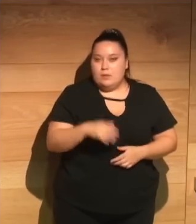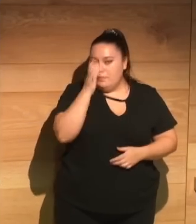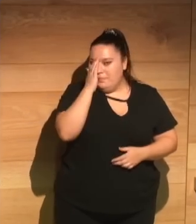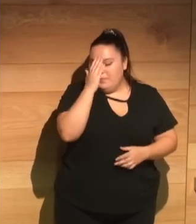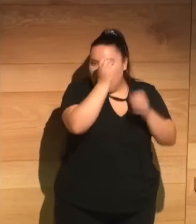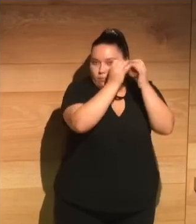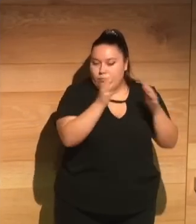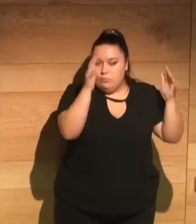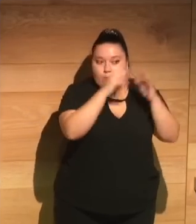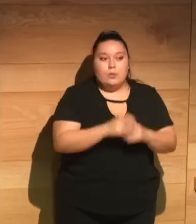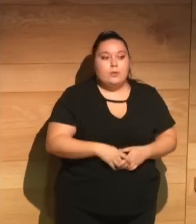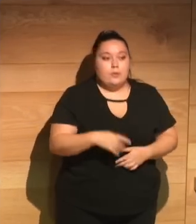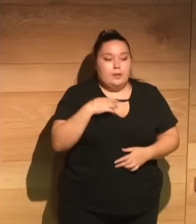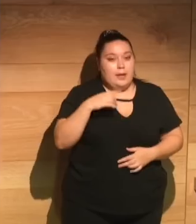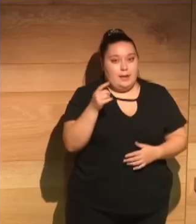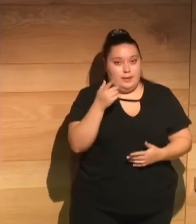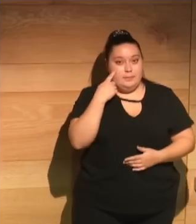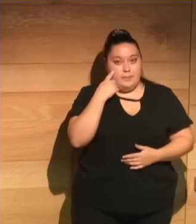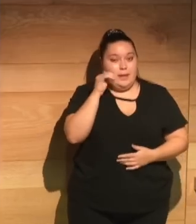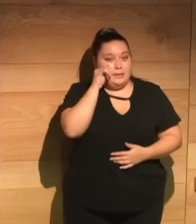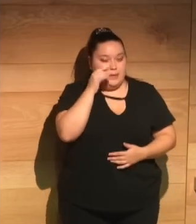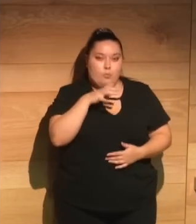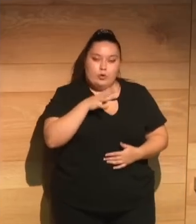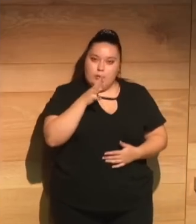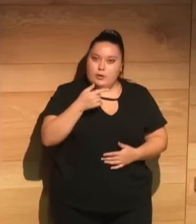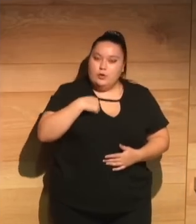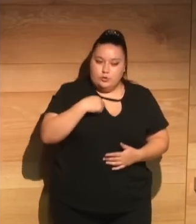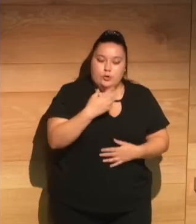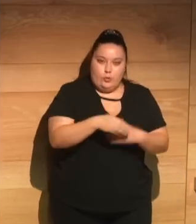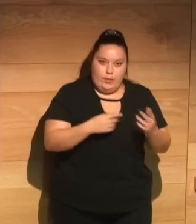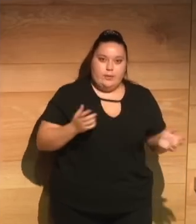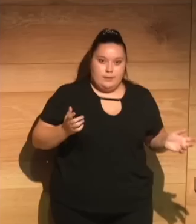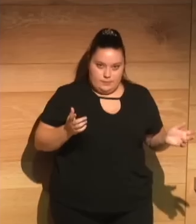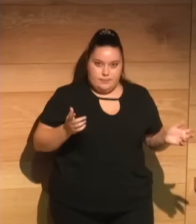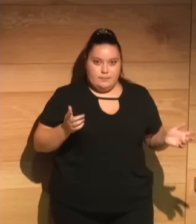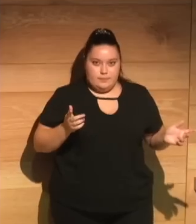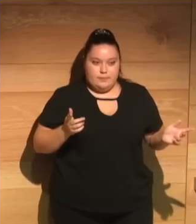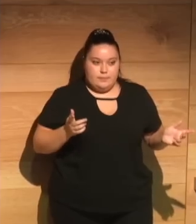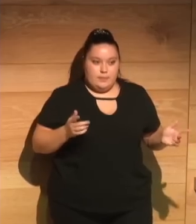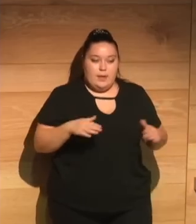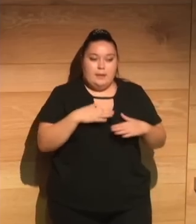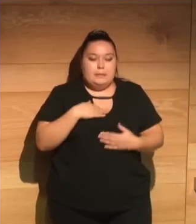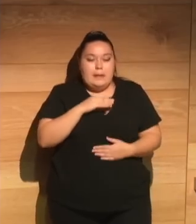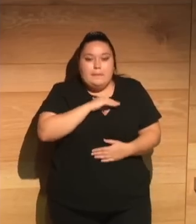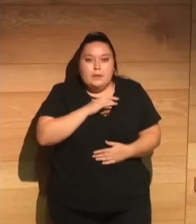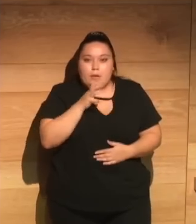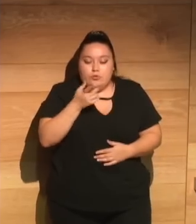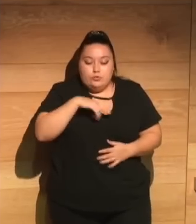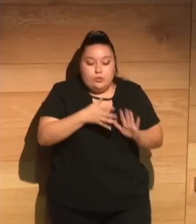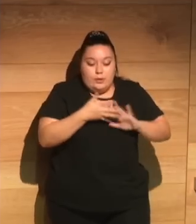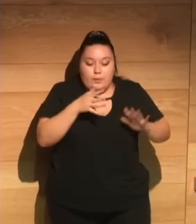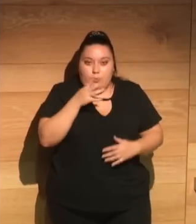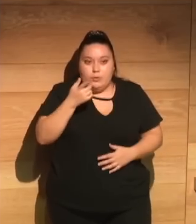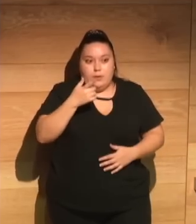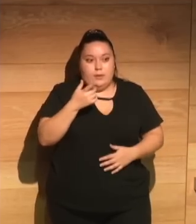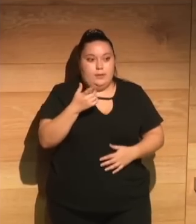de ese sitio, ¿no? Pues atentos a mi Instagram porque voy a trabajar ese género. Mira, y me da pena que tengamos que ir rápido porque